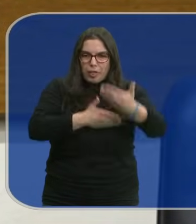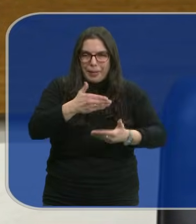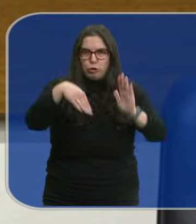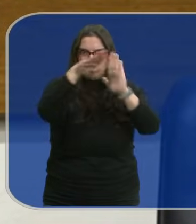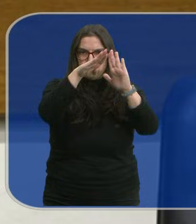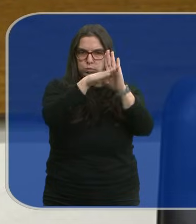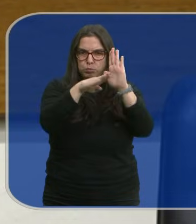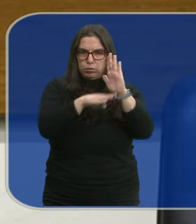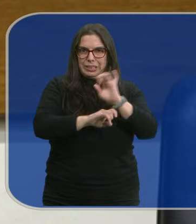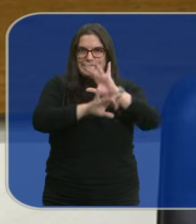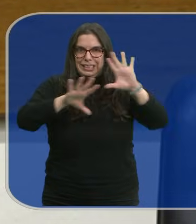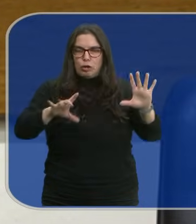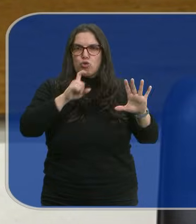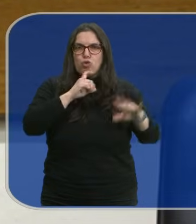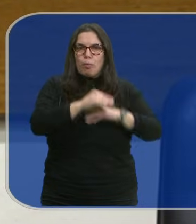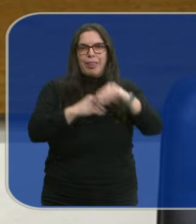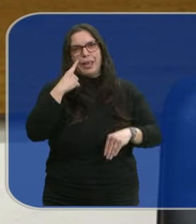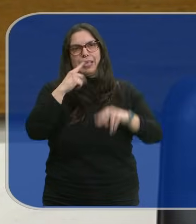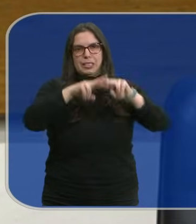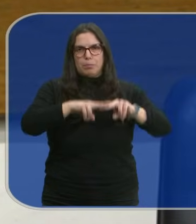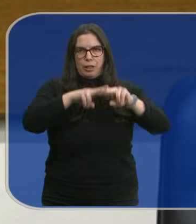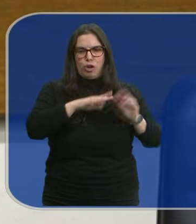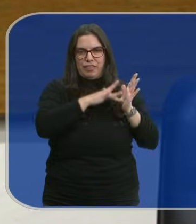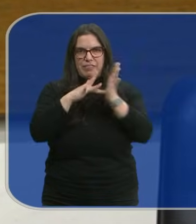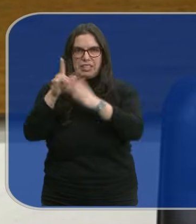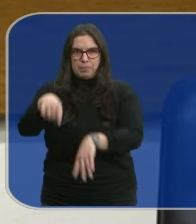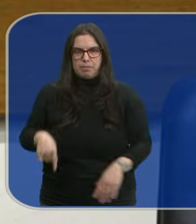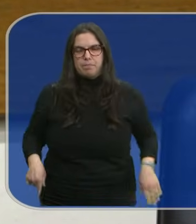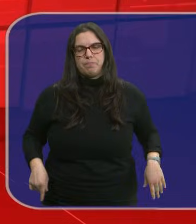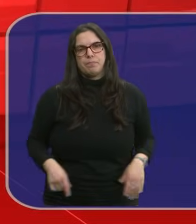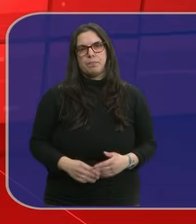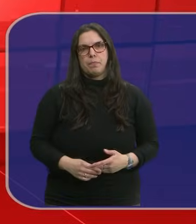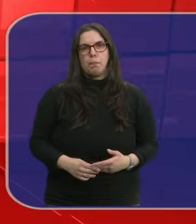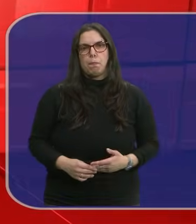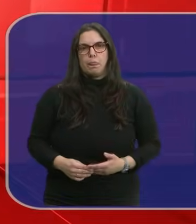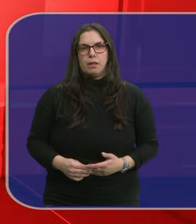procedimiento regulado de cómo se hacían las inspecciones y que hubiese un calendario.